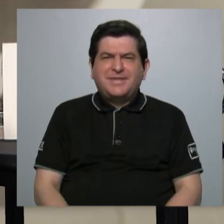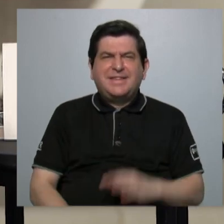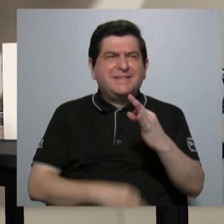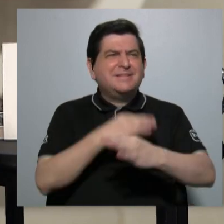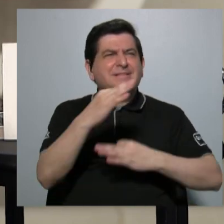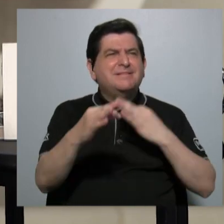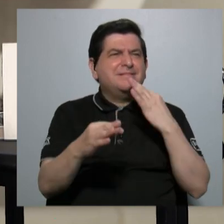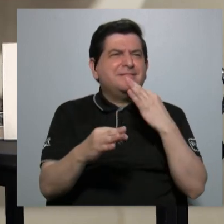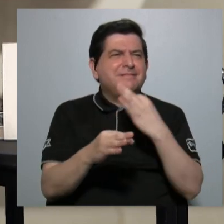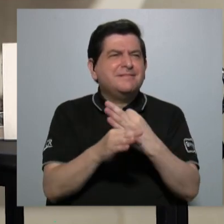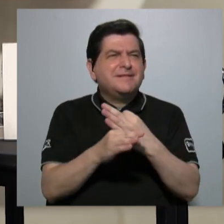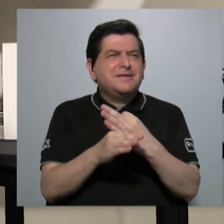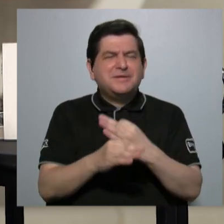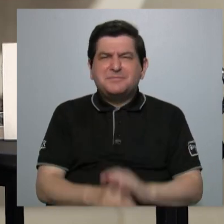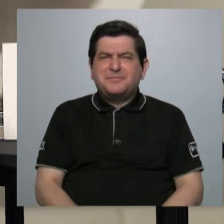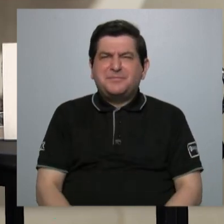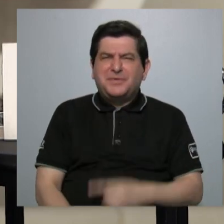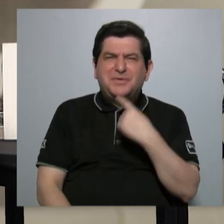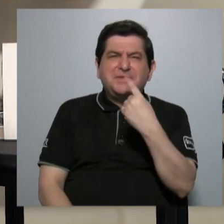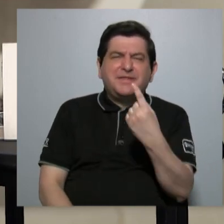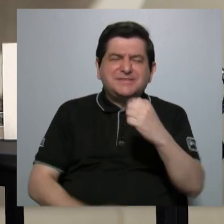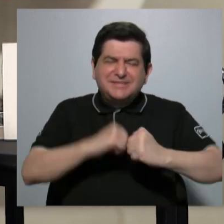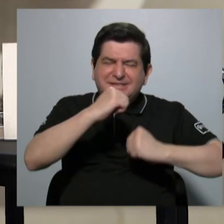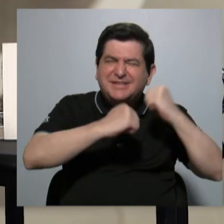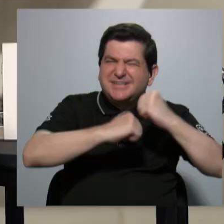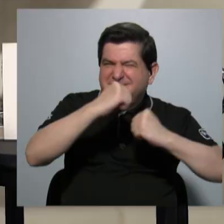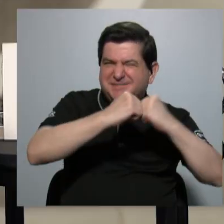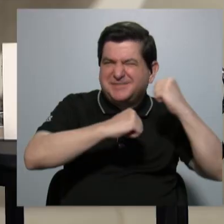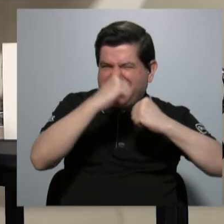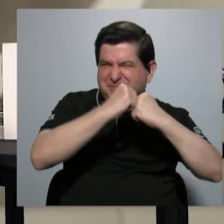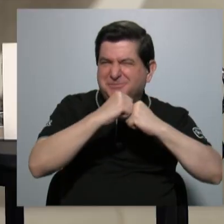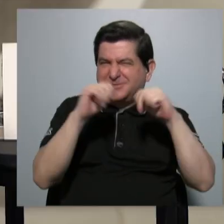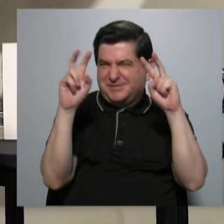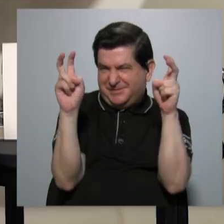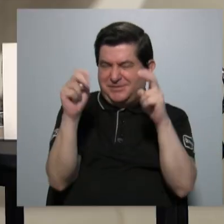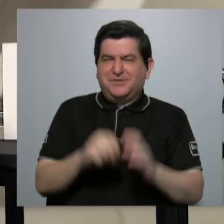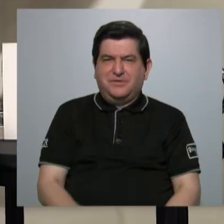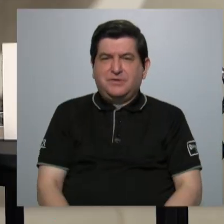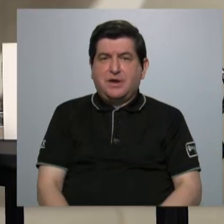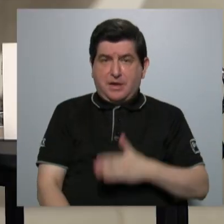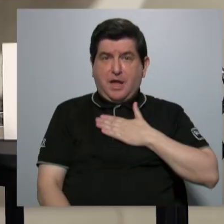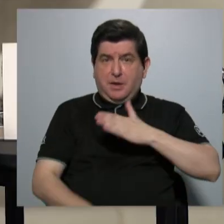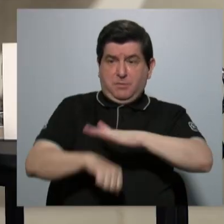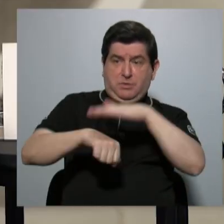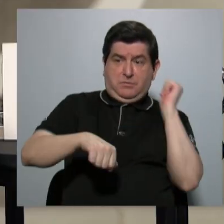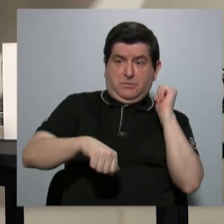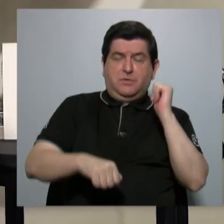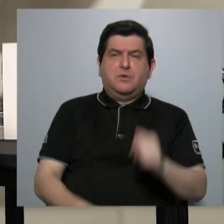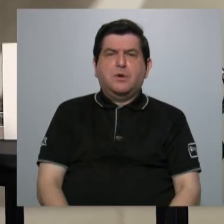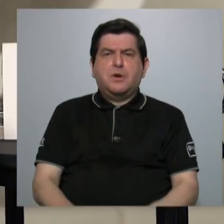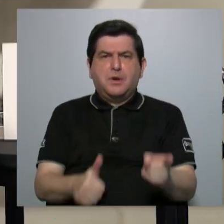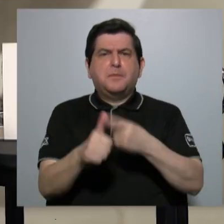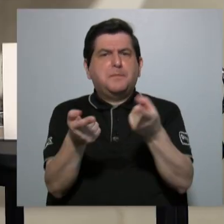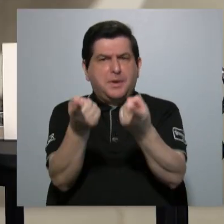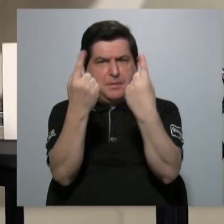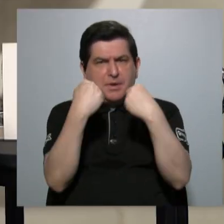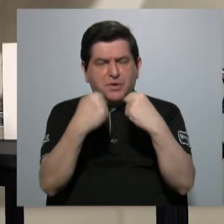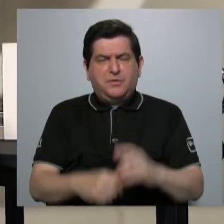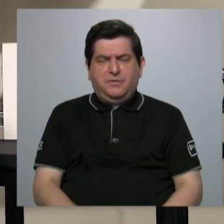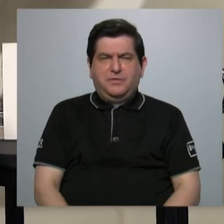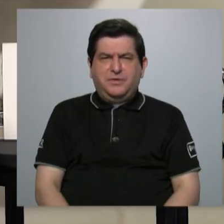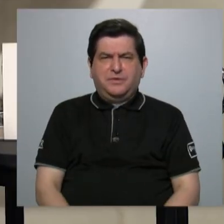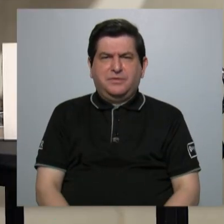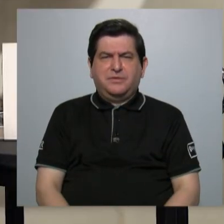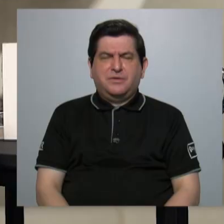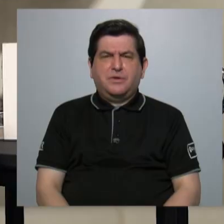especie, otra, digamos, llamémosla así, reestructuración. Entonces me llaman a mí y vengo primero, me trae